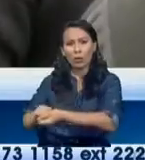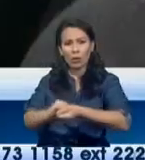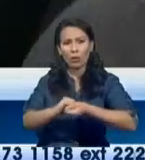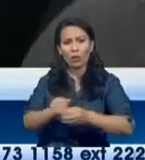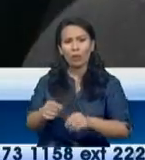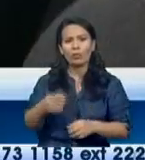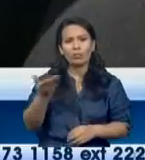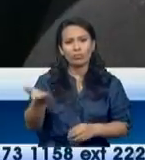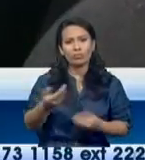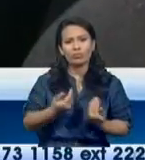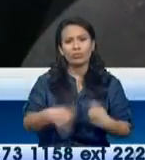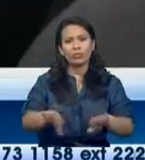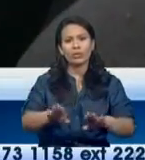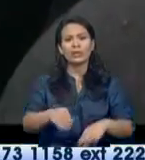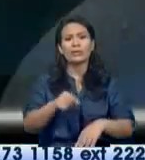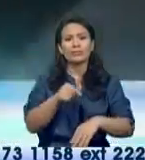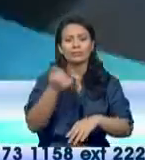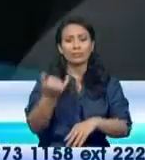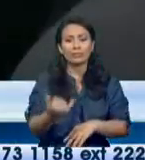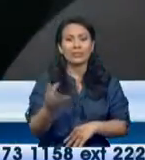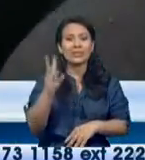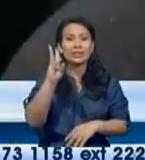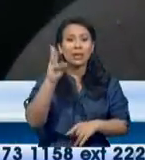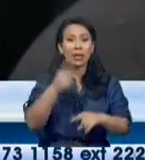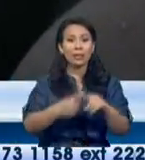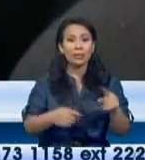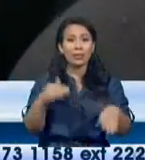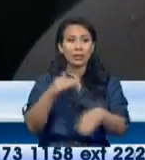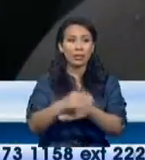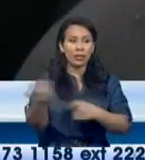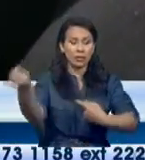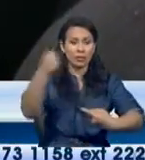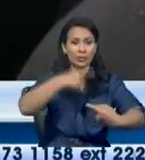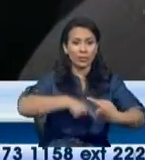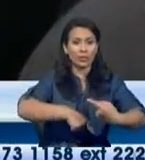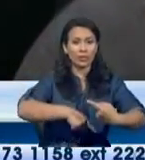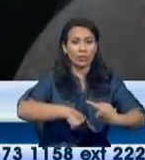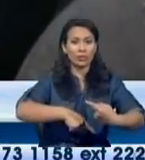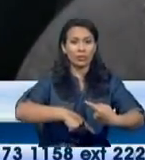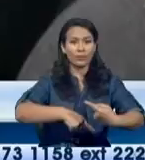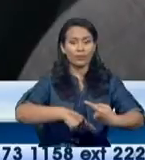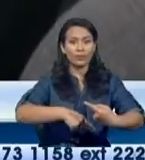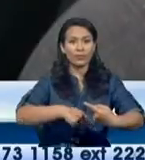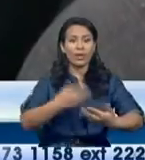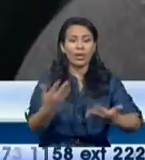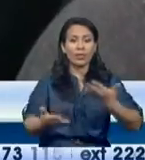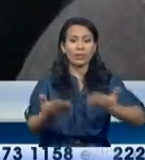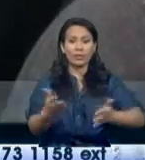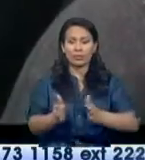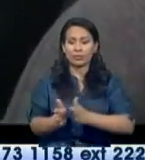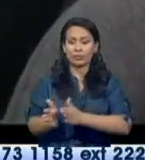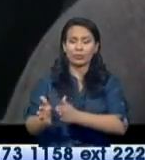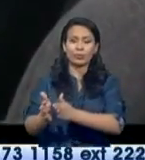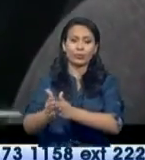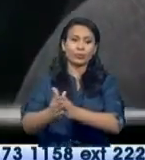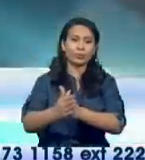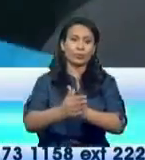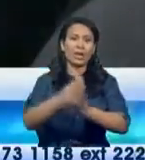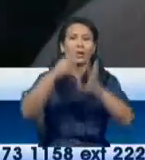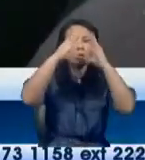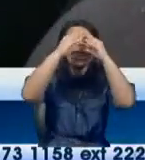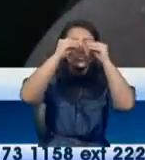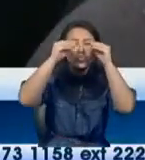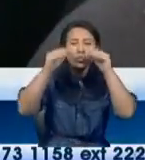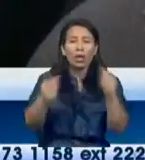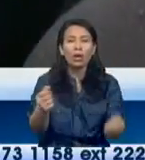nosotros. Más o menos a las 6:30 de la tarde ya ha regresado para acá y a lo mejor por el temporal malo, la neblina y todo